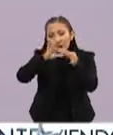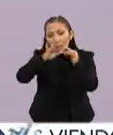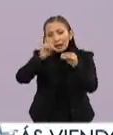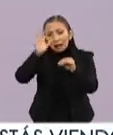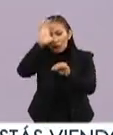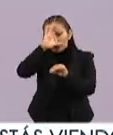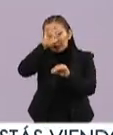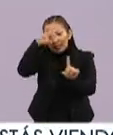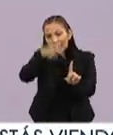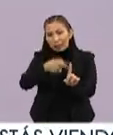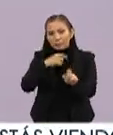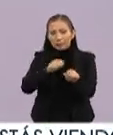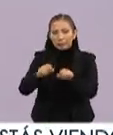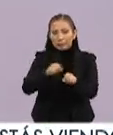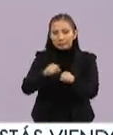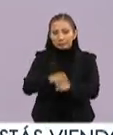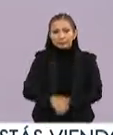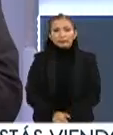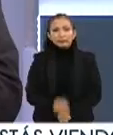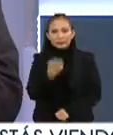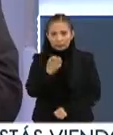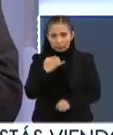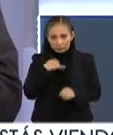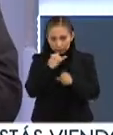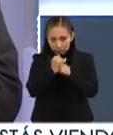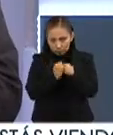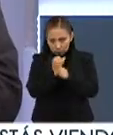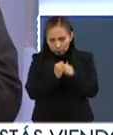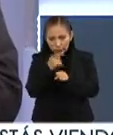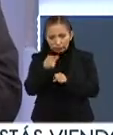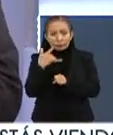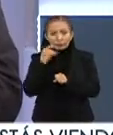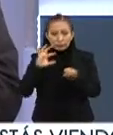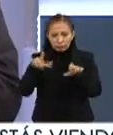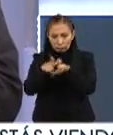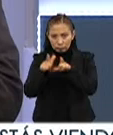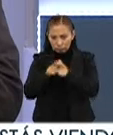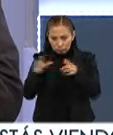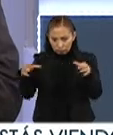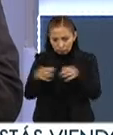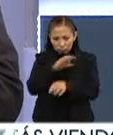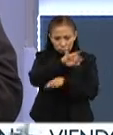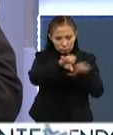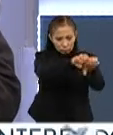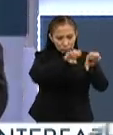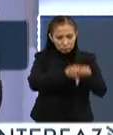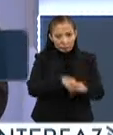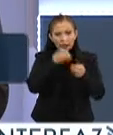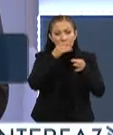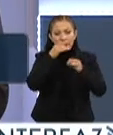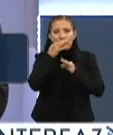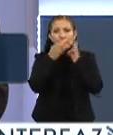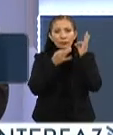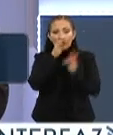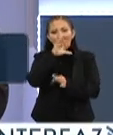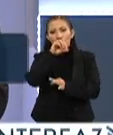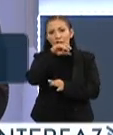explicar científicamente los terremotos. Bueno, este reportaje fue un esfuerzo colectivo de todo el equipo de la Agencia Informativa